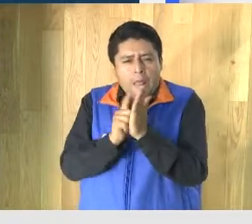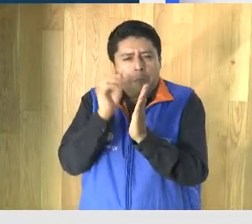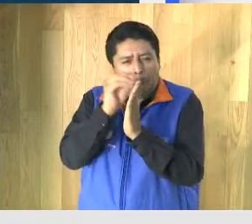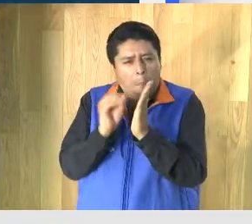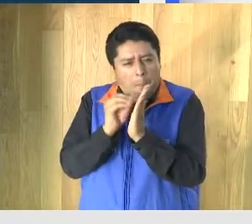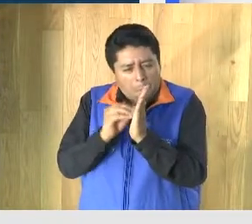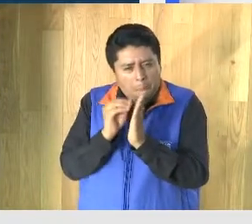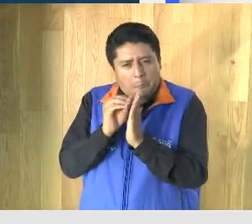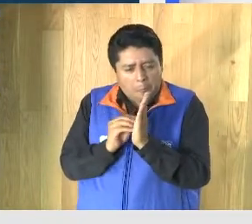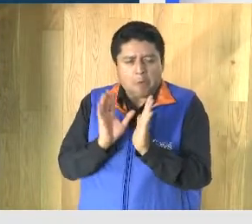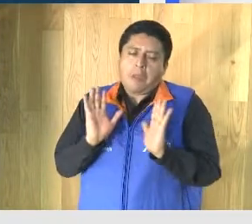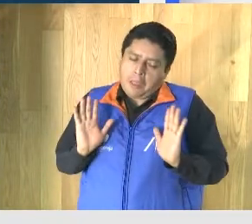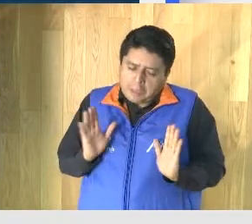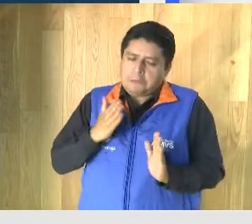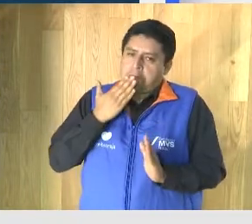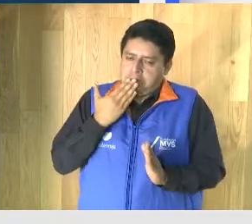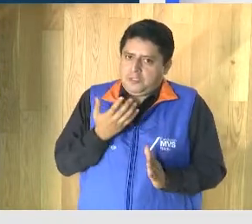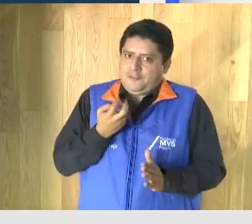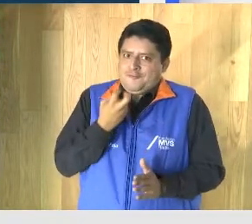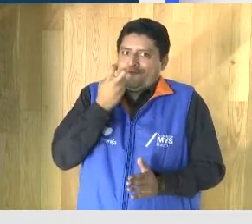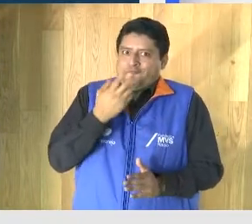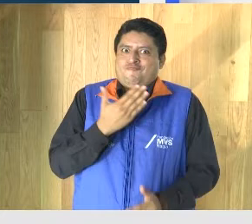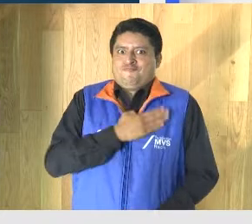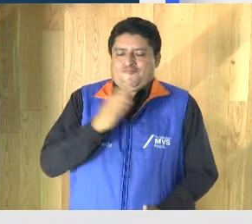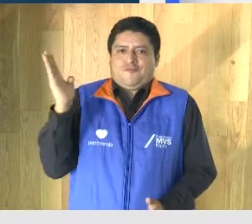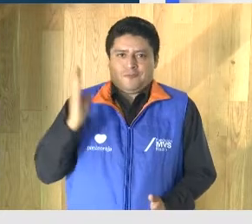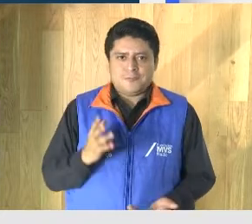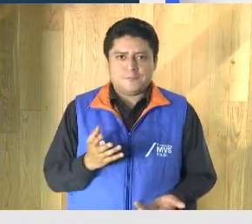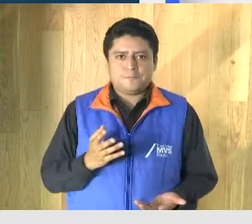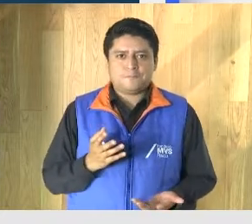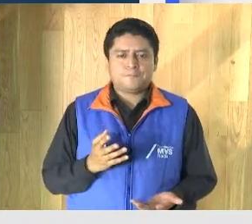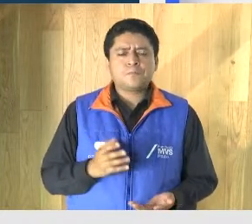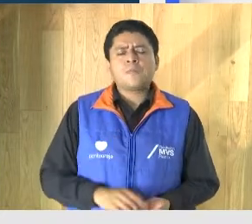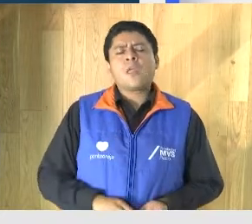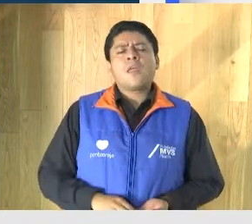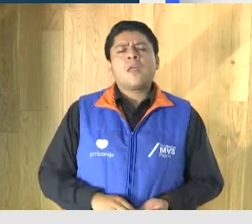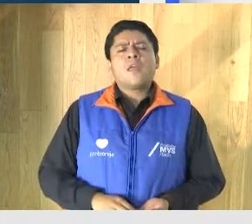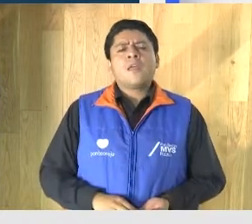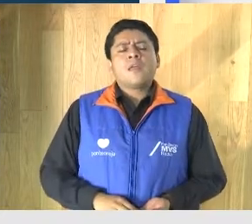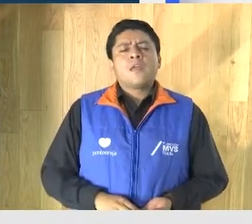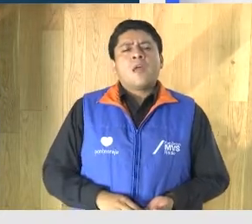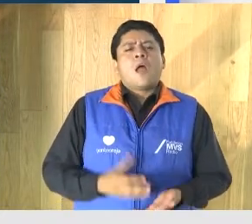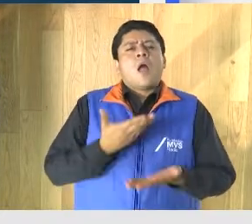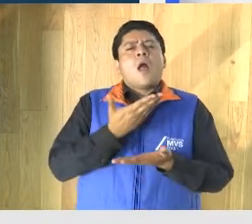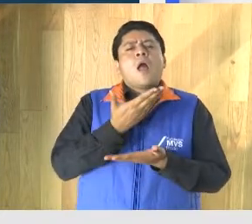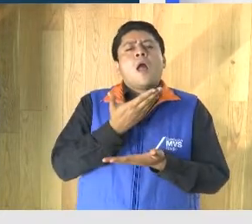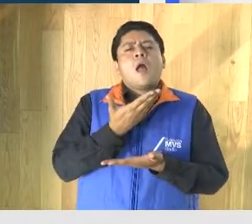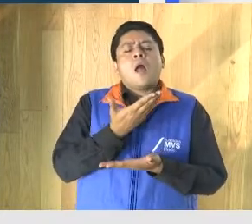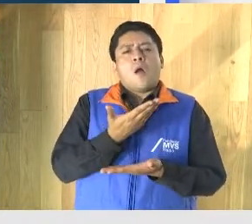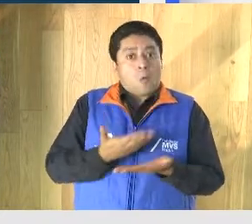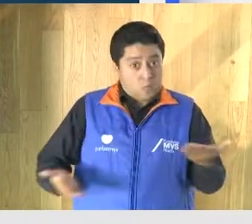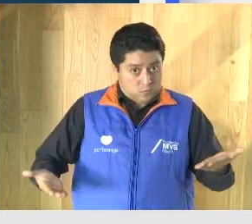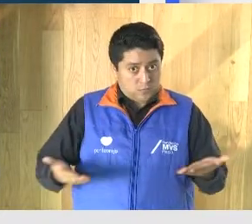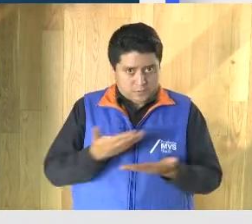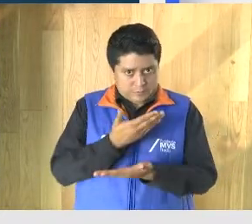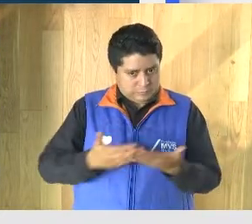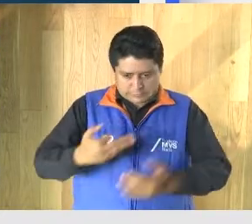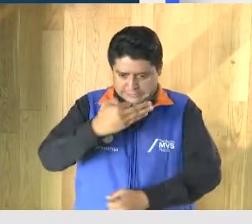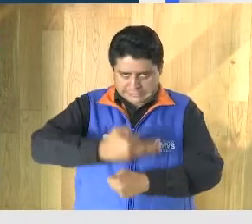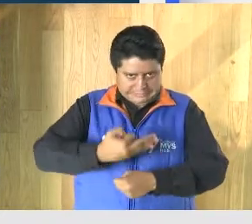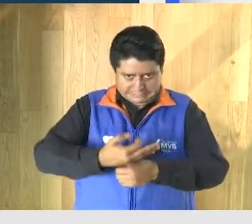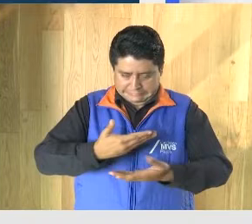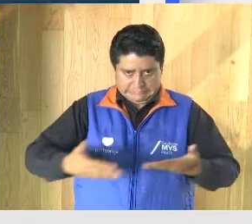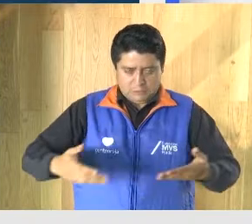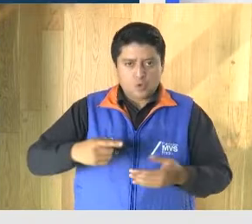de las cosas que creo que es importantísimo es no olvidar que estamos en un punto en el que necesitamos acelerar